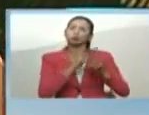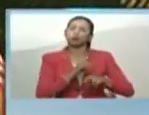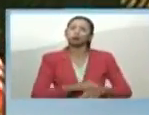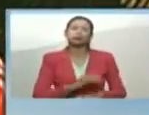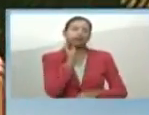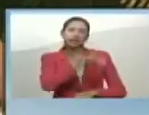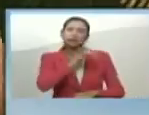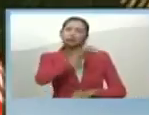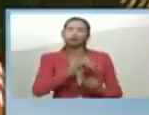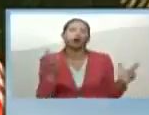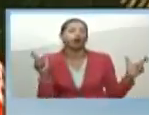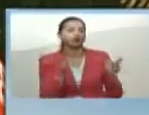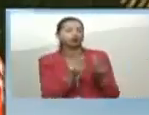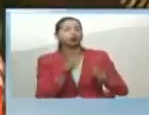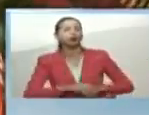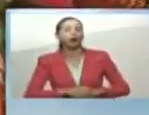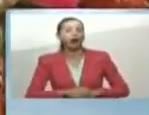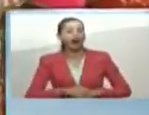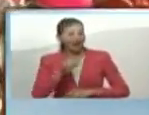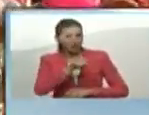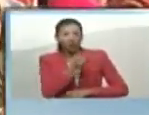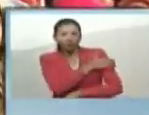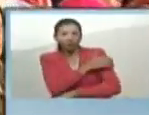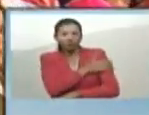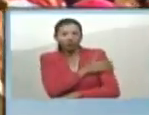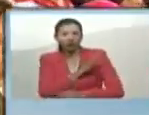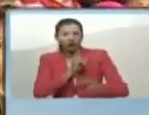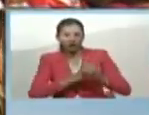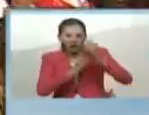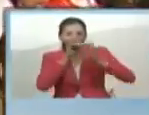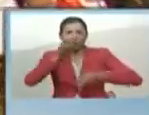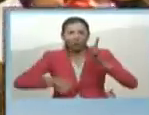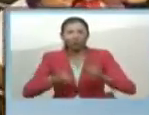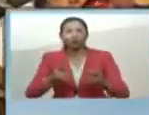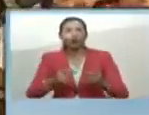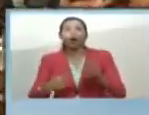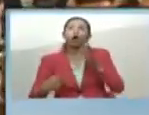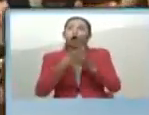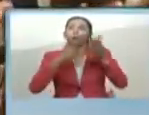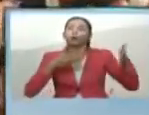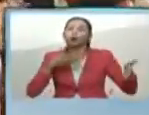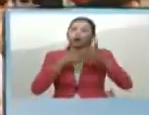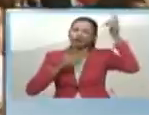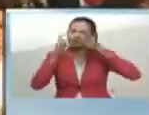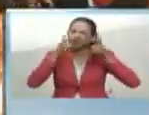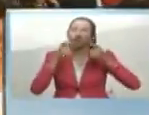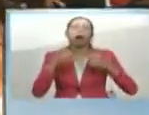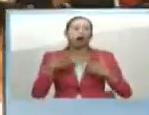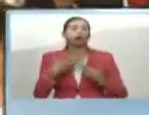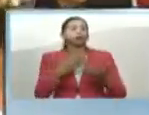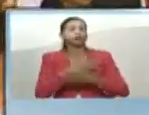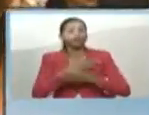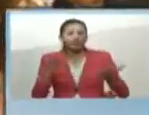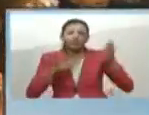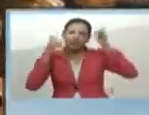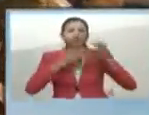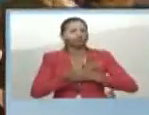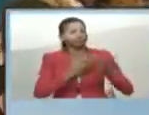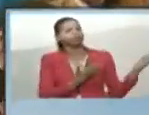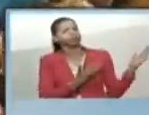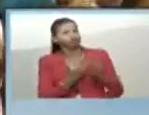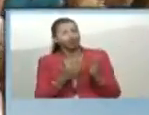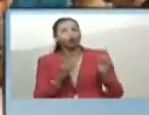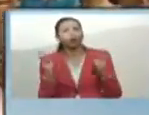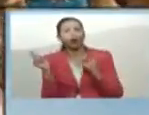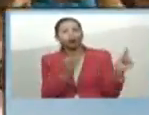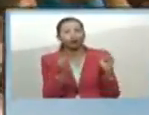regresó de un golpe de estado y los llamó Yo no visualizo todavía ningún dirigente serio Sensato